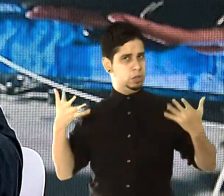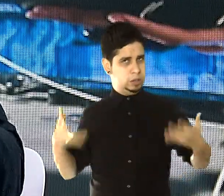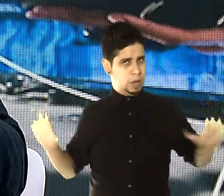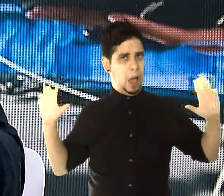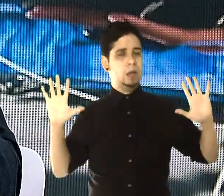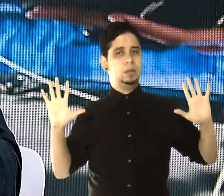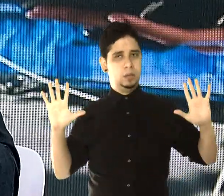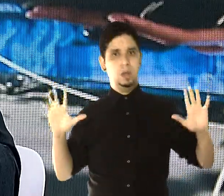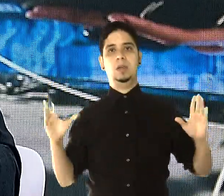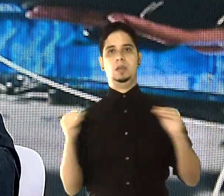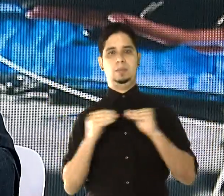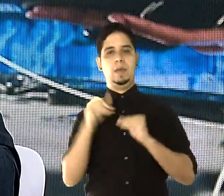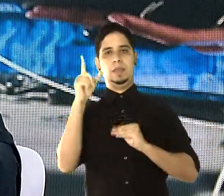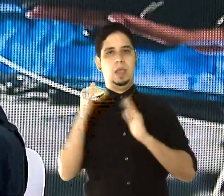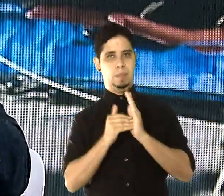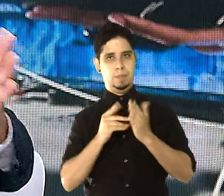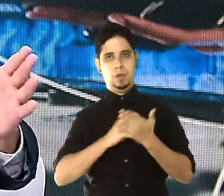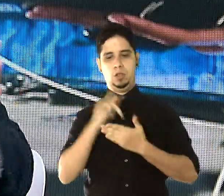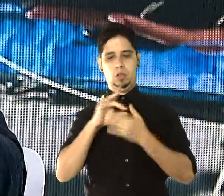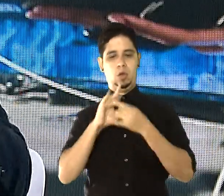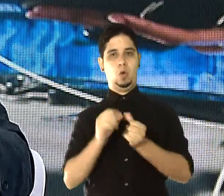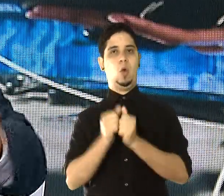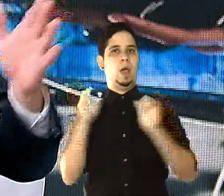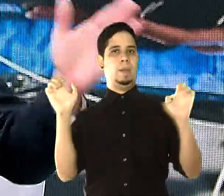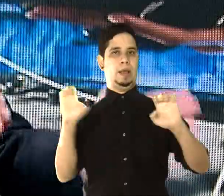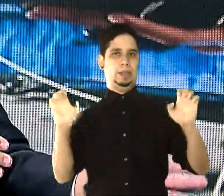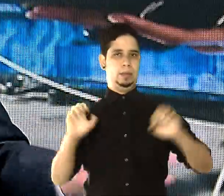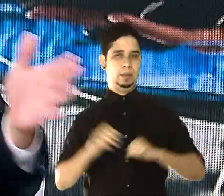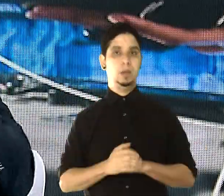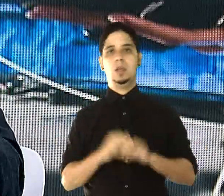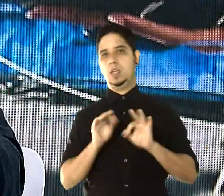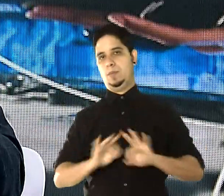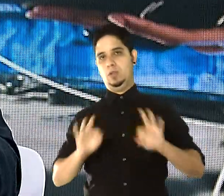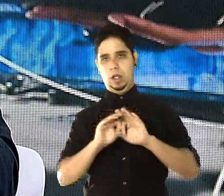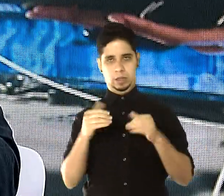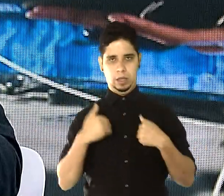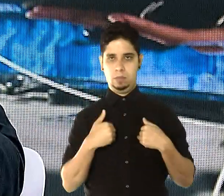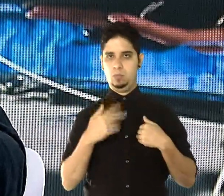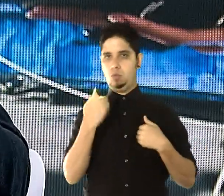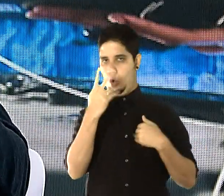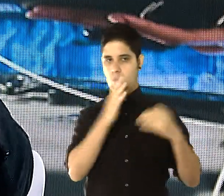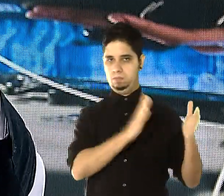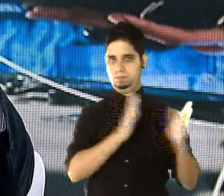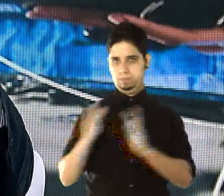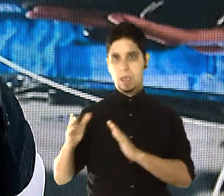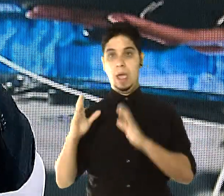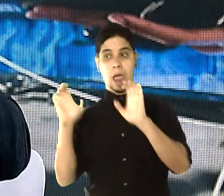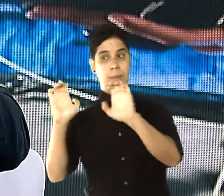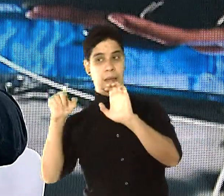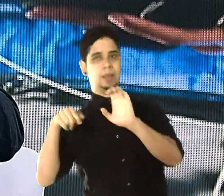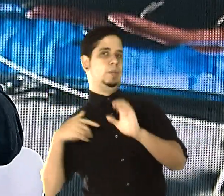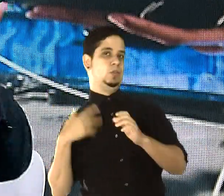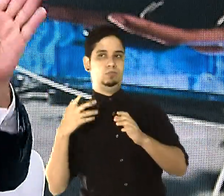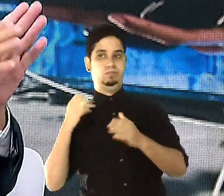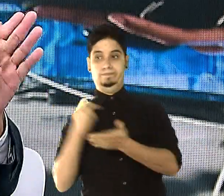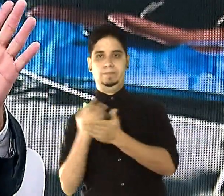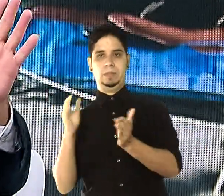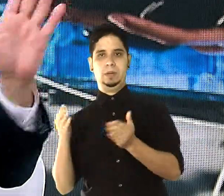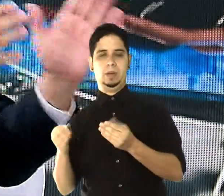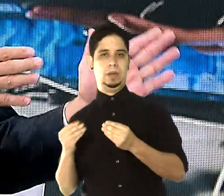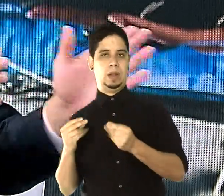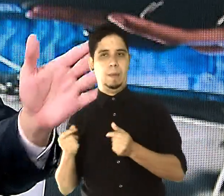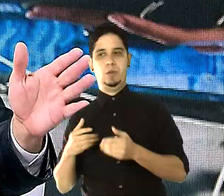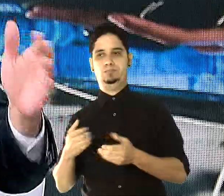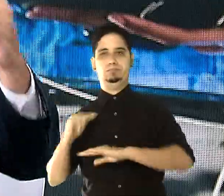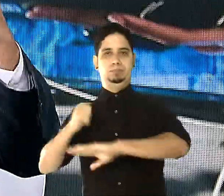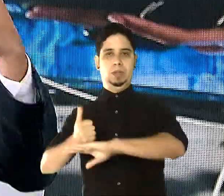y más de 1000 proyectos de emergencia. Siempre hay que poner en contexto los de emergencia y los permanentes. Así que, y estamos ya saliendo de los